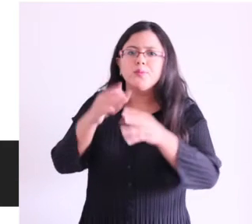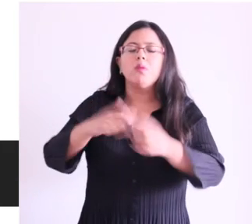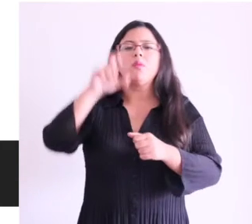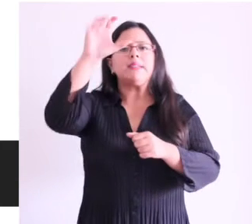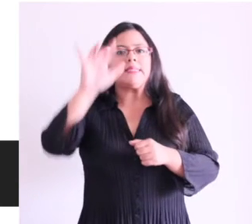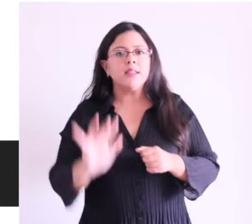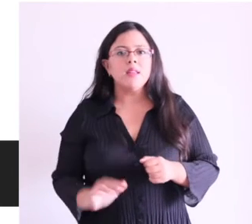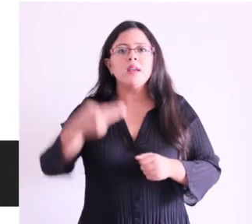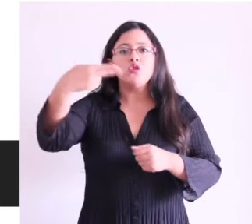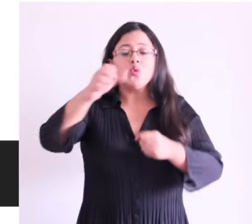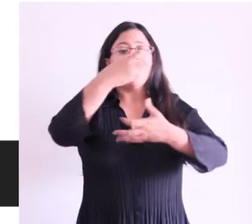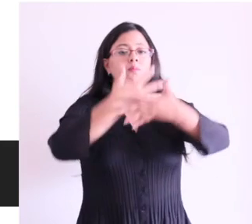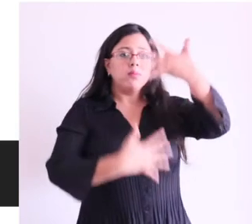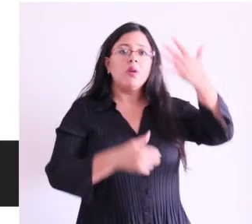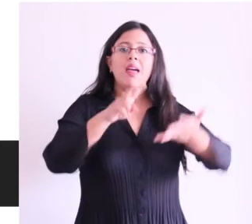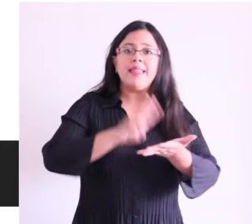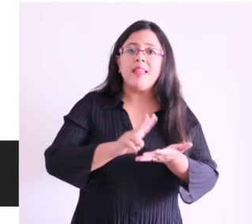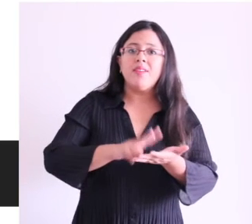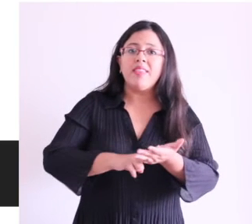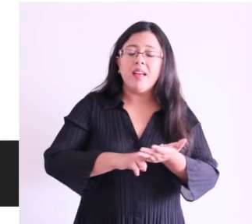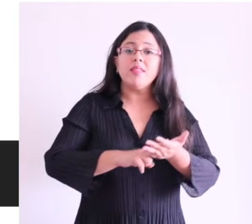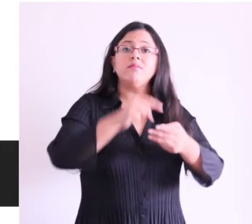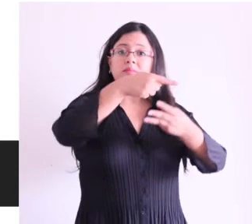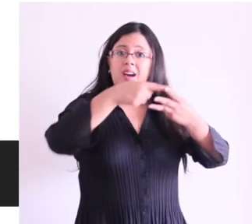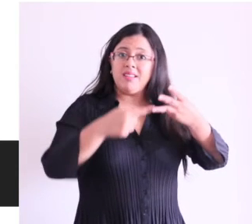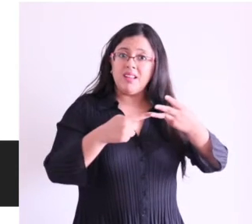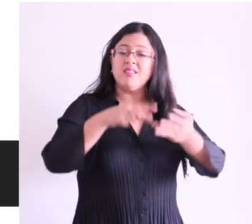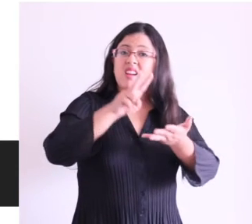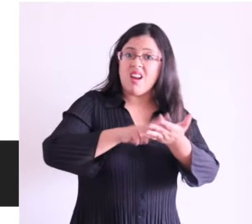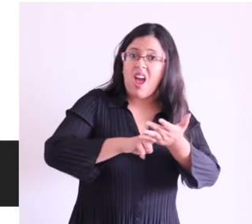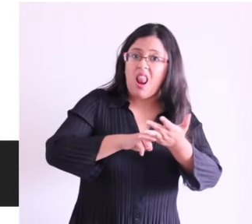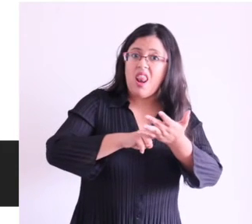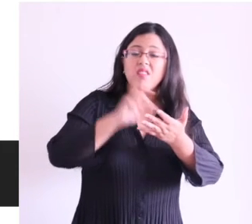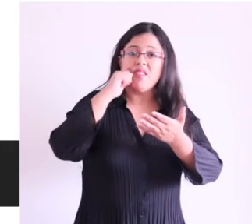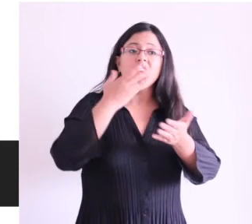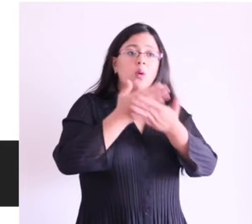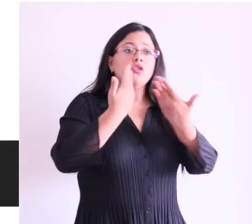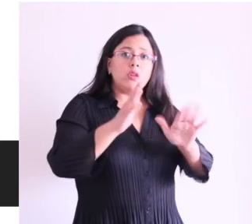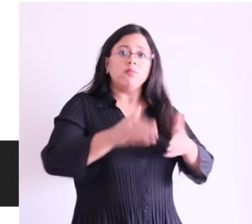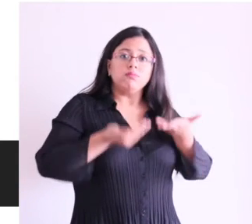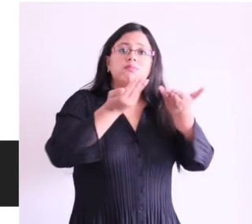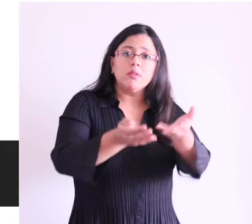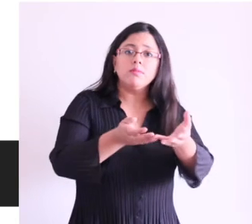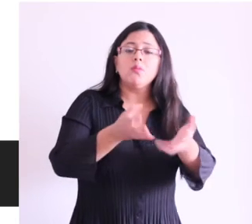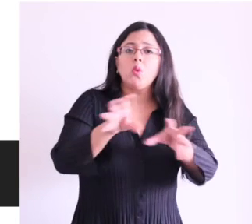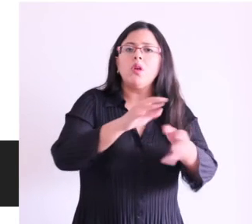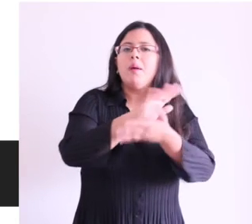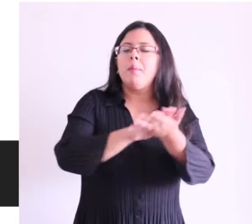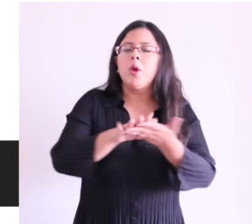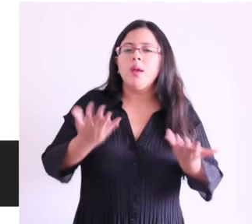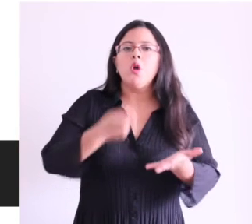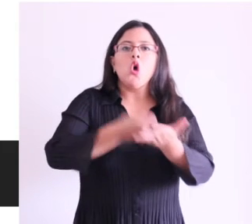su clasificación es real, solemne y consensual. Es real cuando se entrega la cosa, por ejemplo,